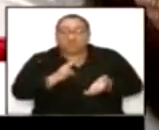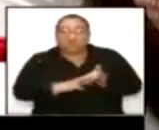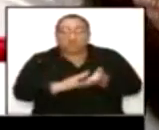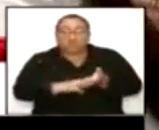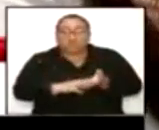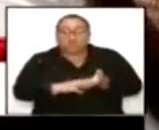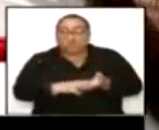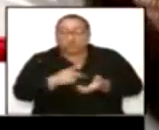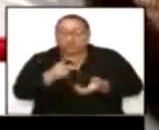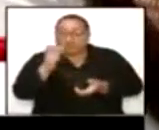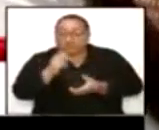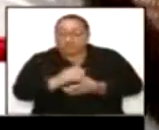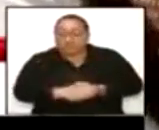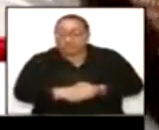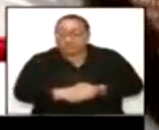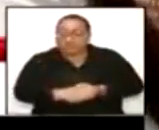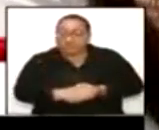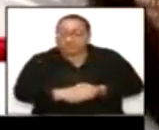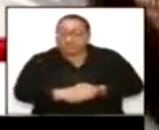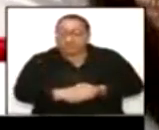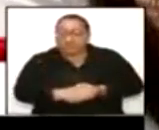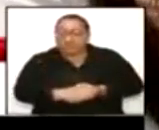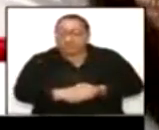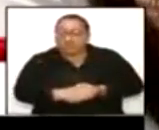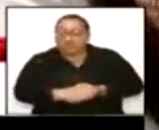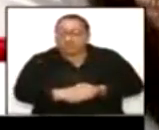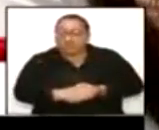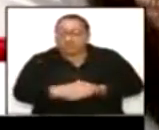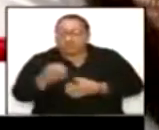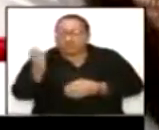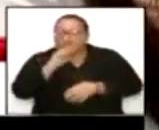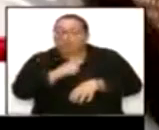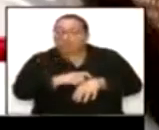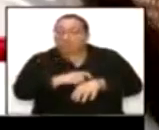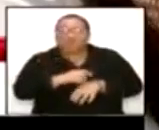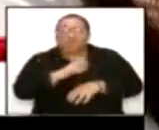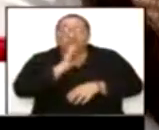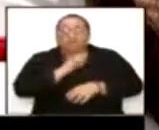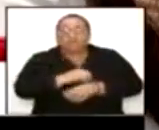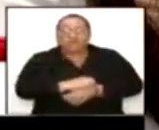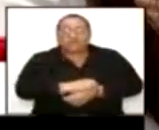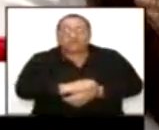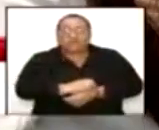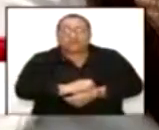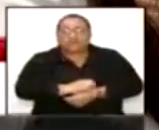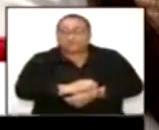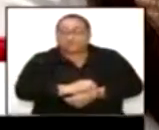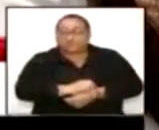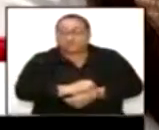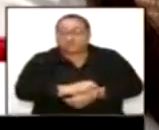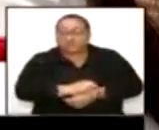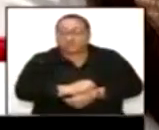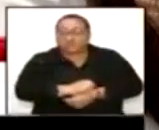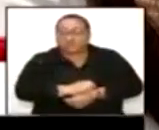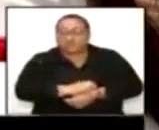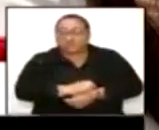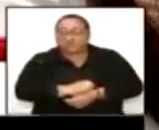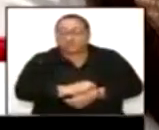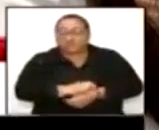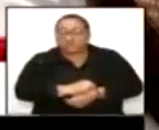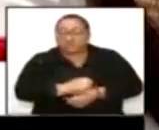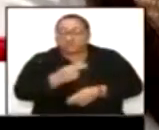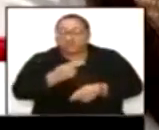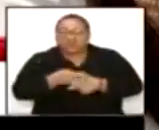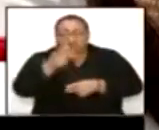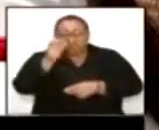del Pueblo, y usted lo habrá escuchado, y podemos repetir el video si quieren, en ningún momento habla, y por lo tanto hemos descubierto al violador. Tal